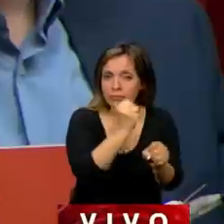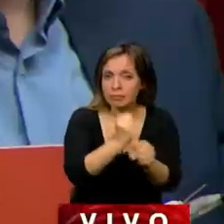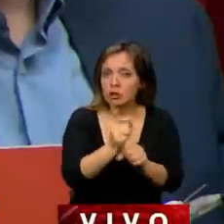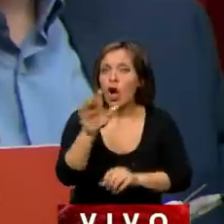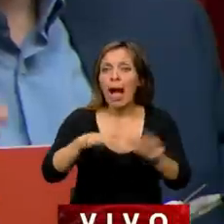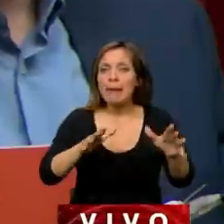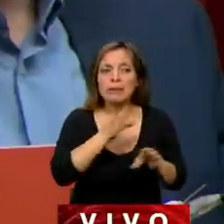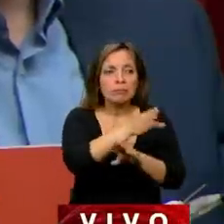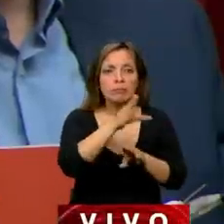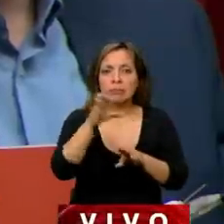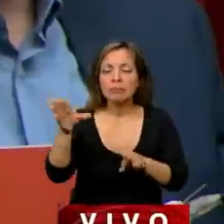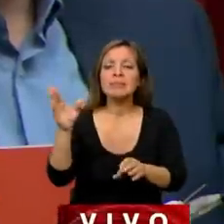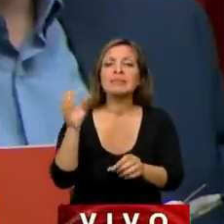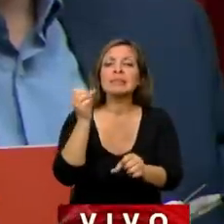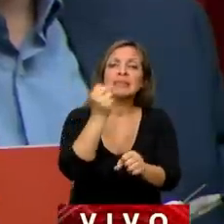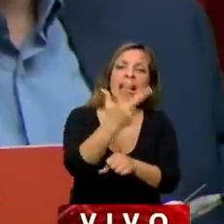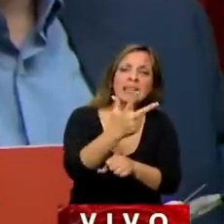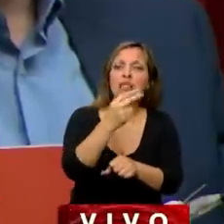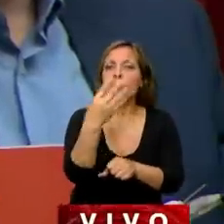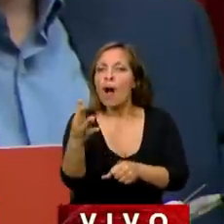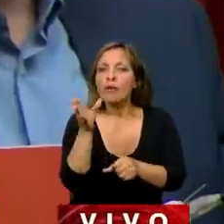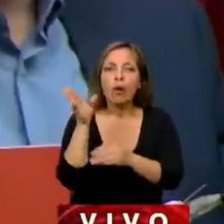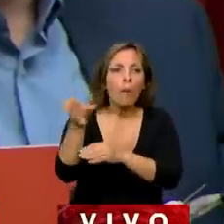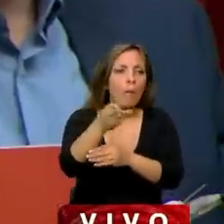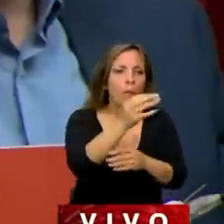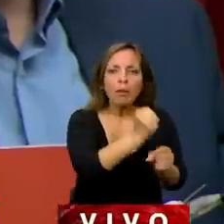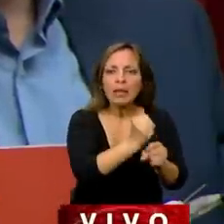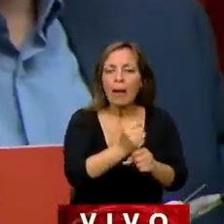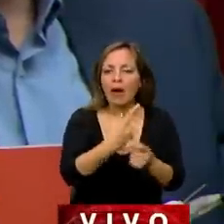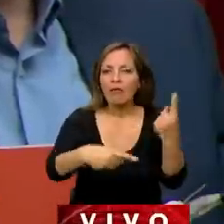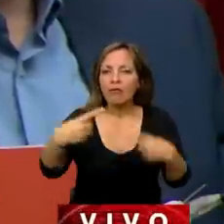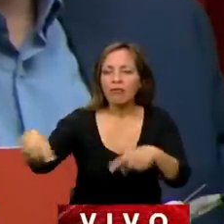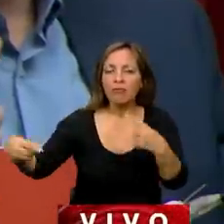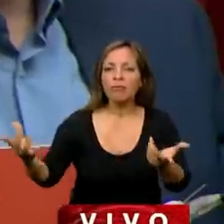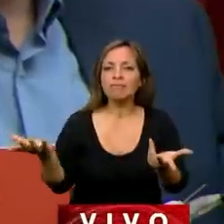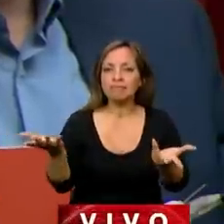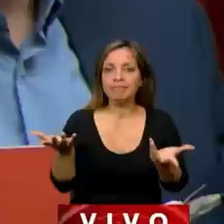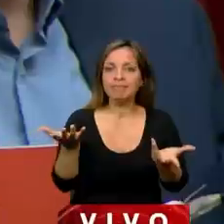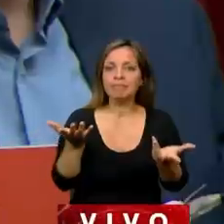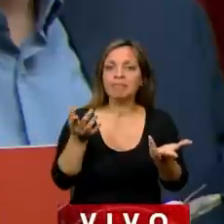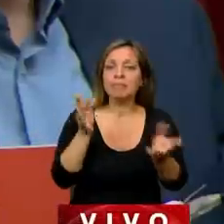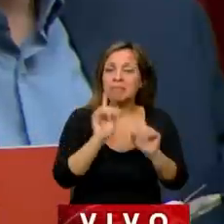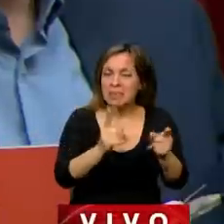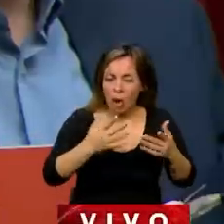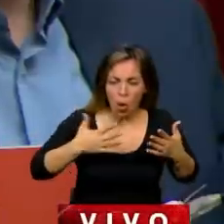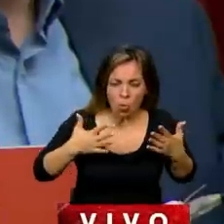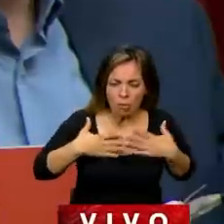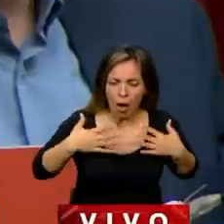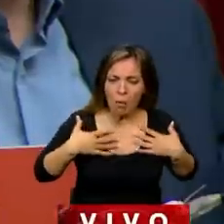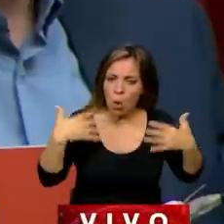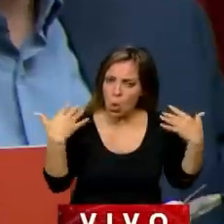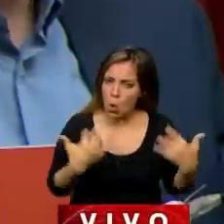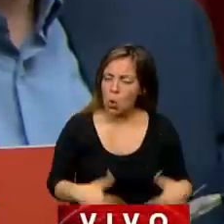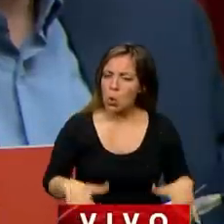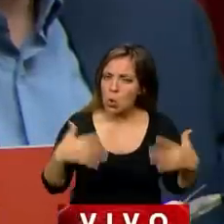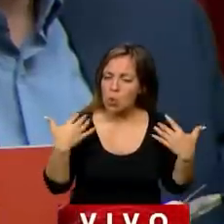tres y hasta cuatro lugares, y justamente por eso han sido de los que han puesto el cuerpo de